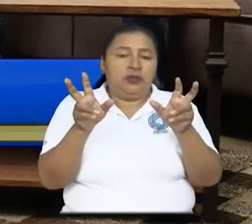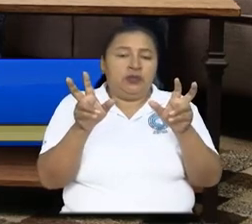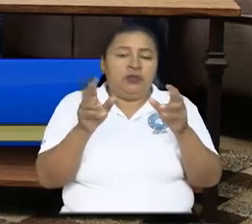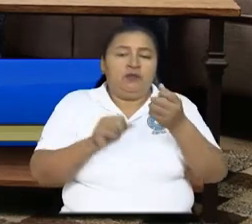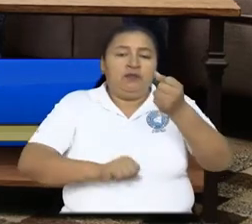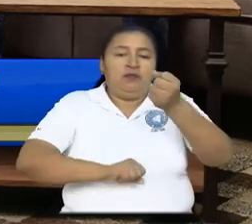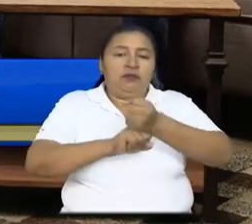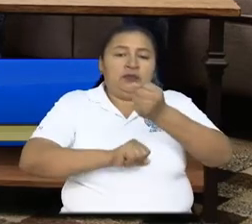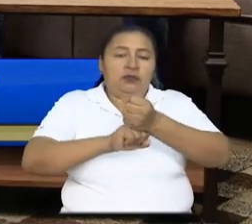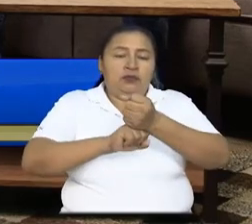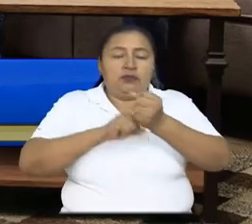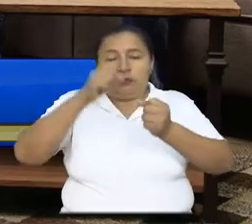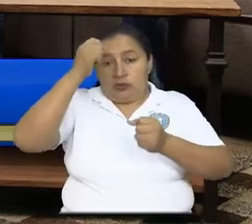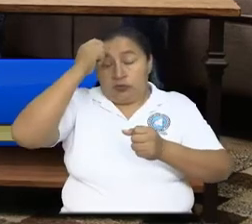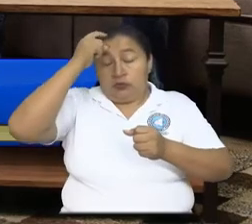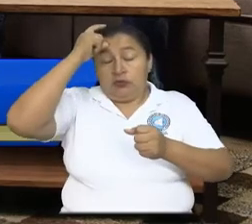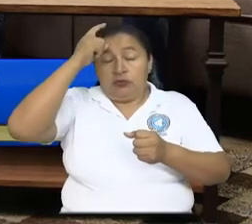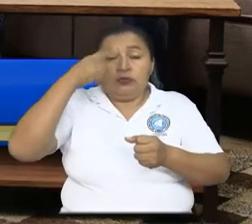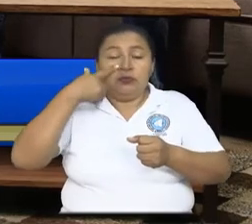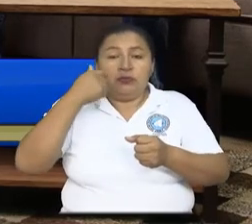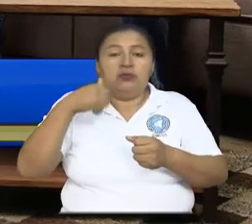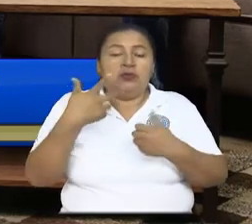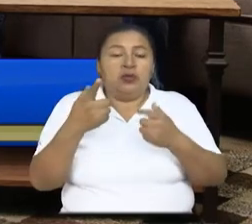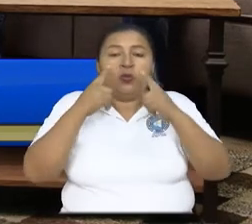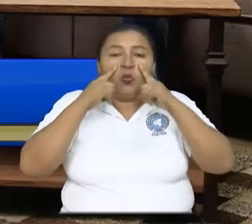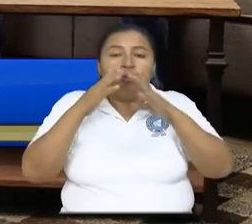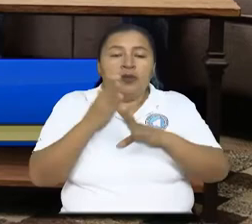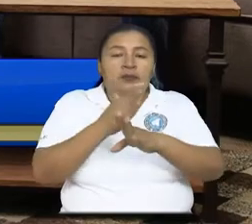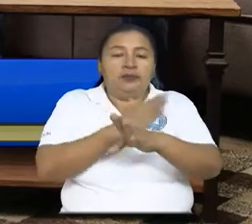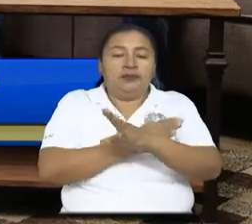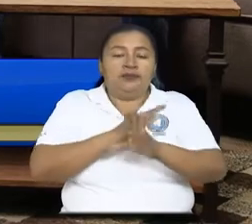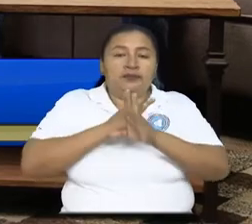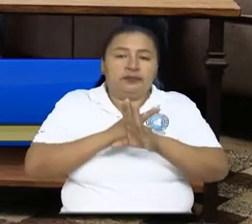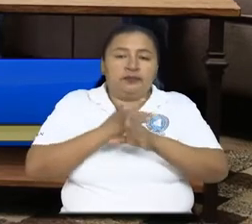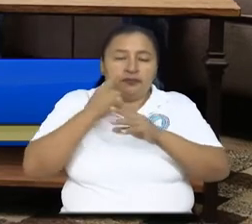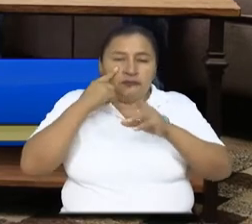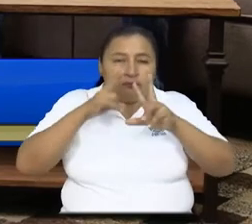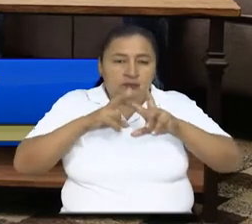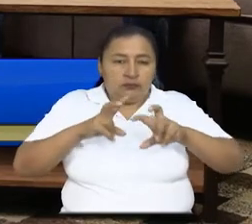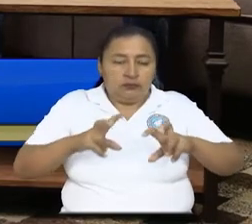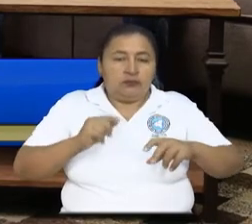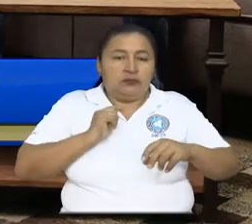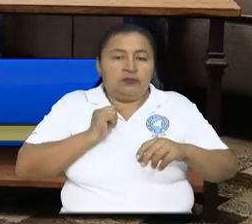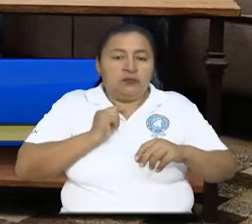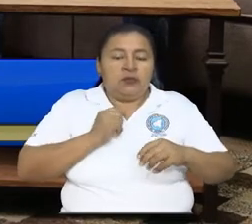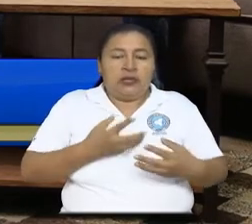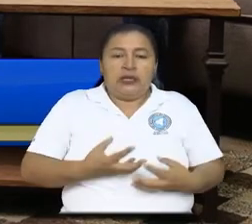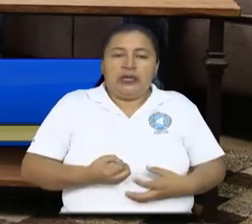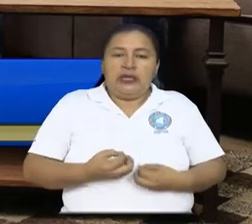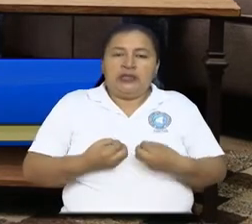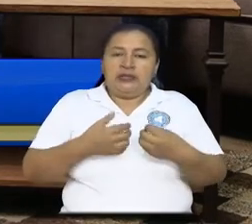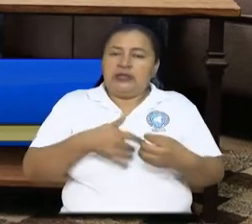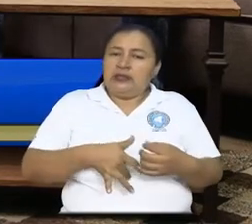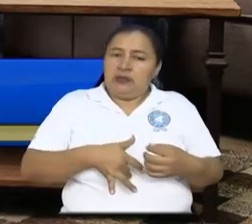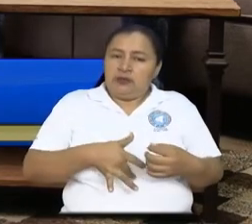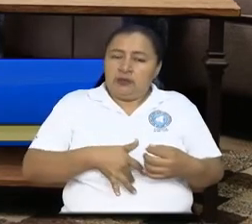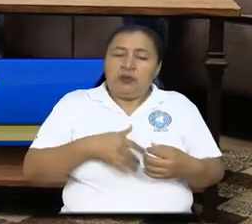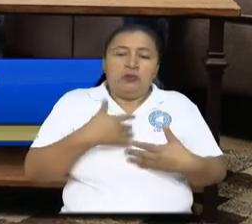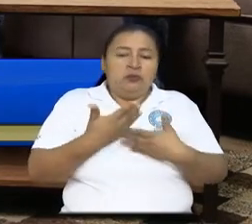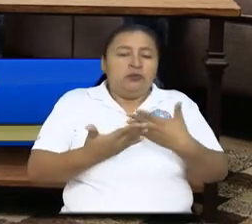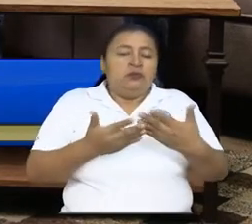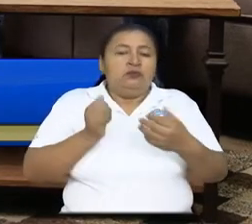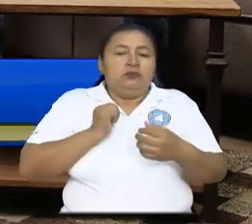fortalecimiento del conocimiento que es la prevención y detección temprana del cáncer de estómago vamos a hacer